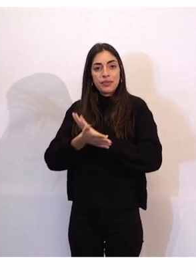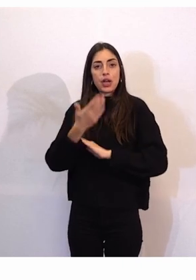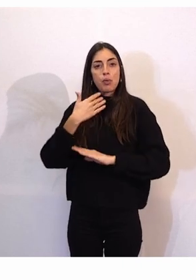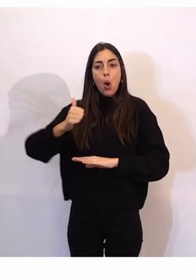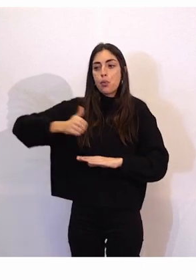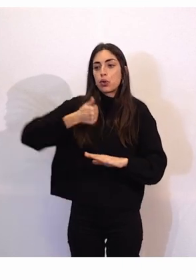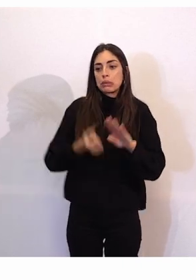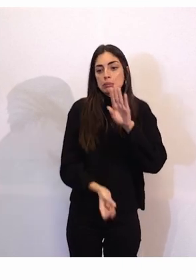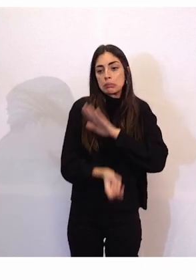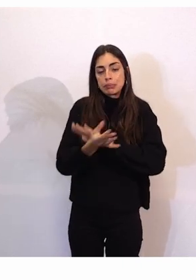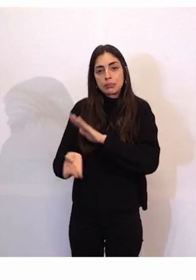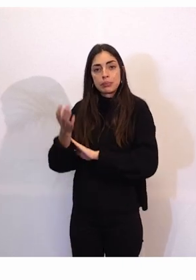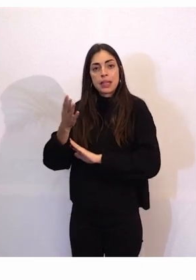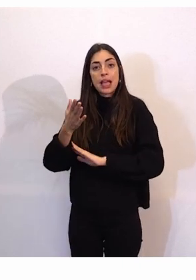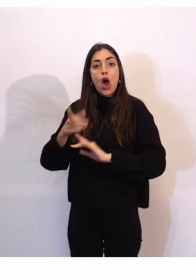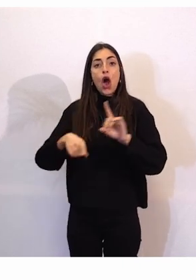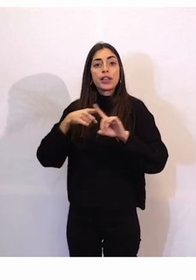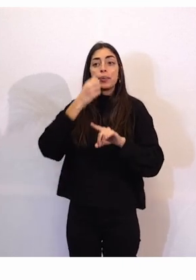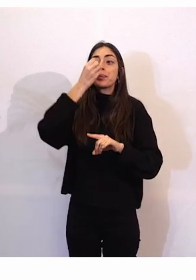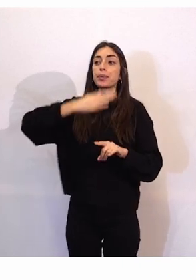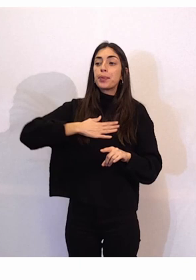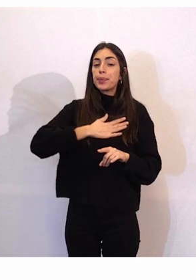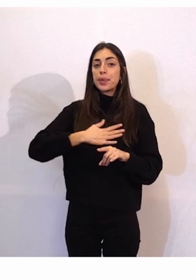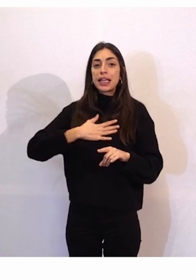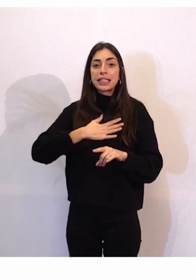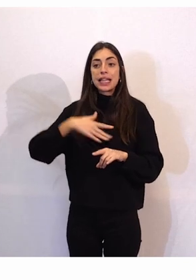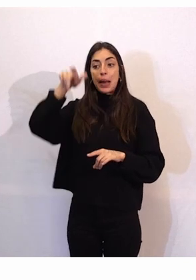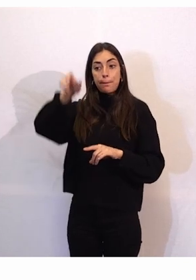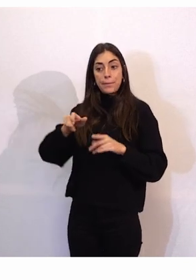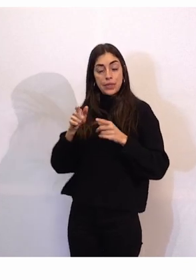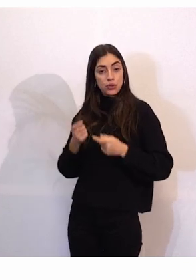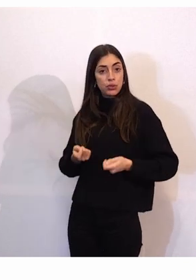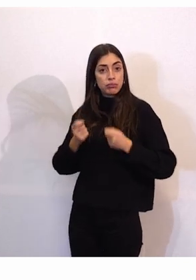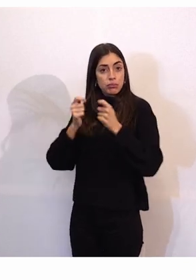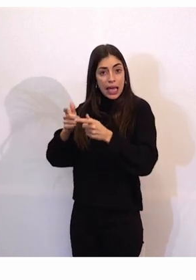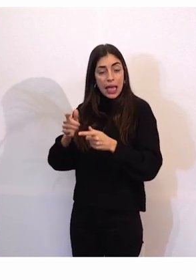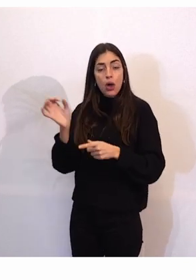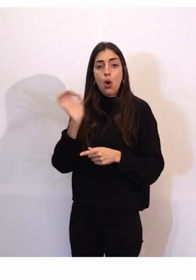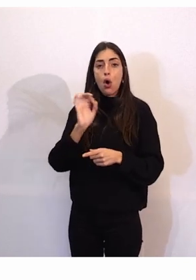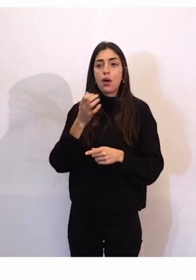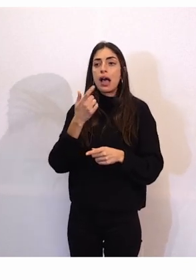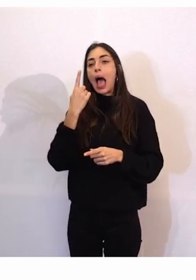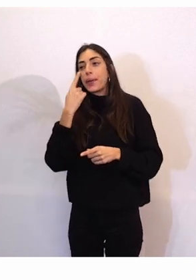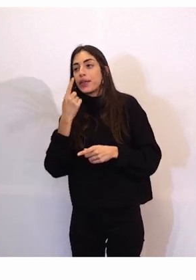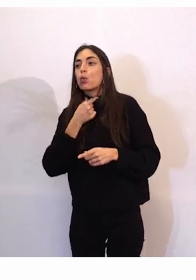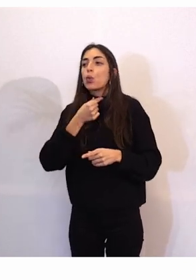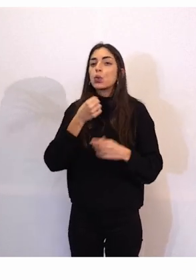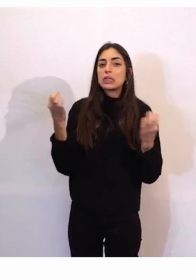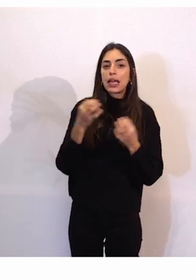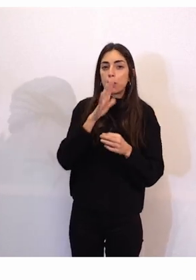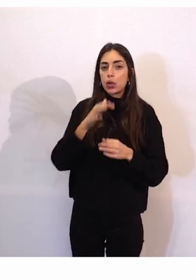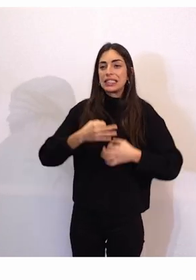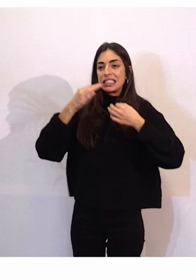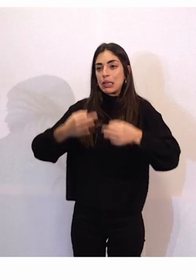crear oportunidades de bienestar para esa persona, para saber cómo reacciona, para saber lo que le gusta. No podemos estar siempre haciendo lo